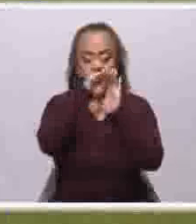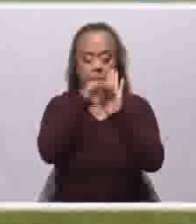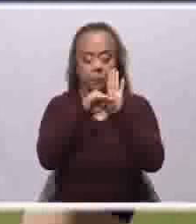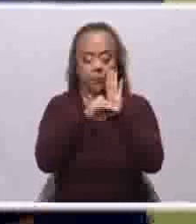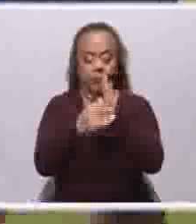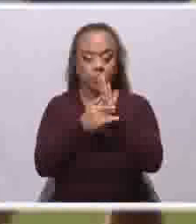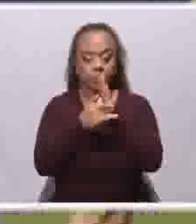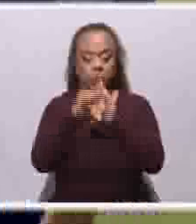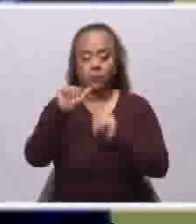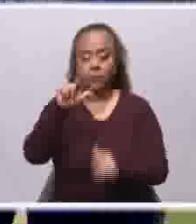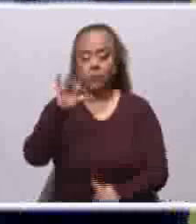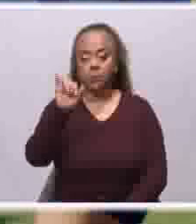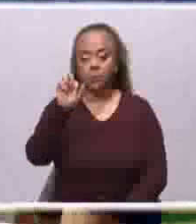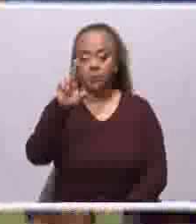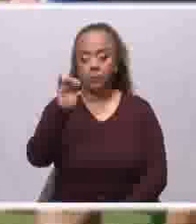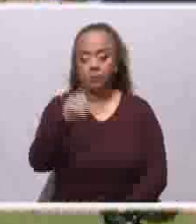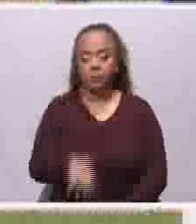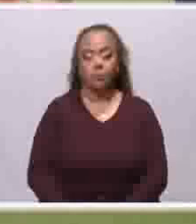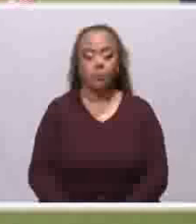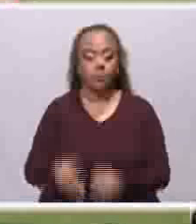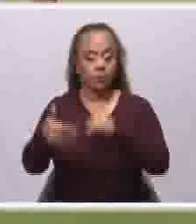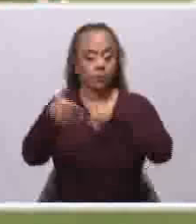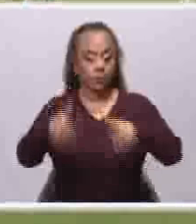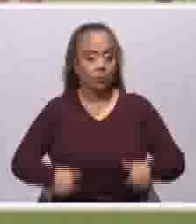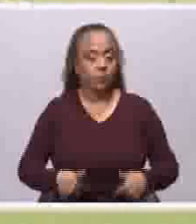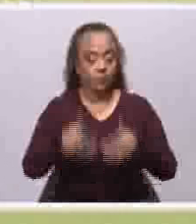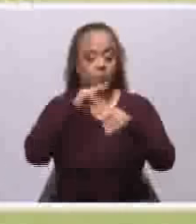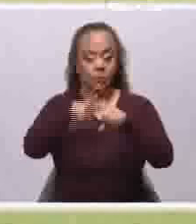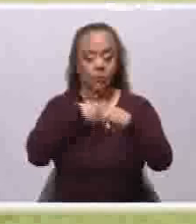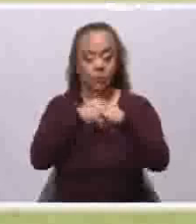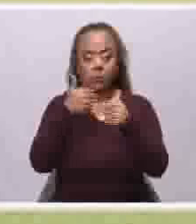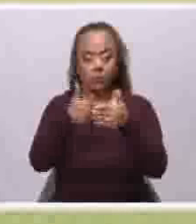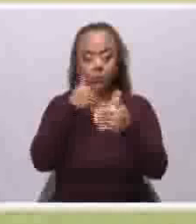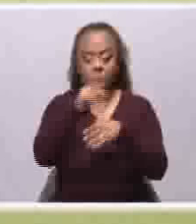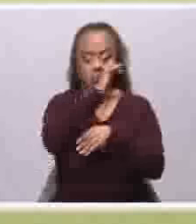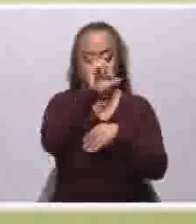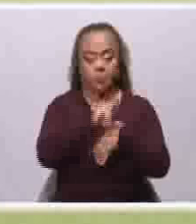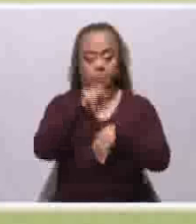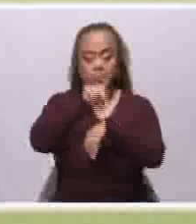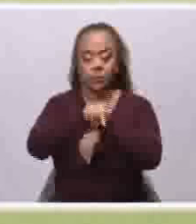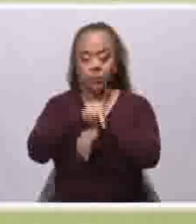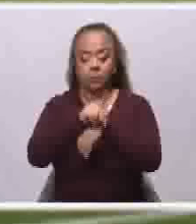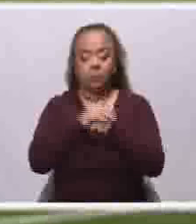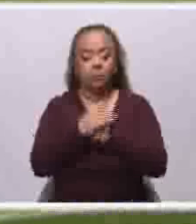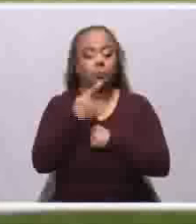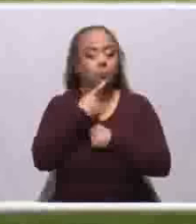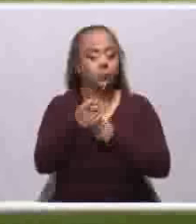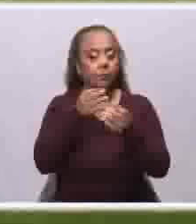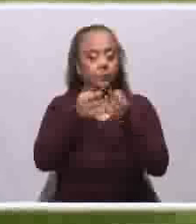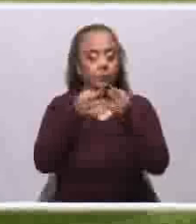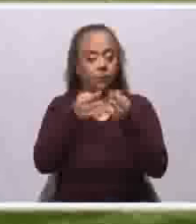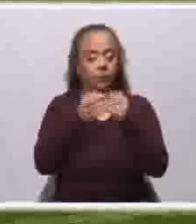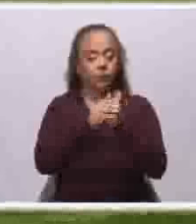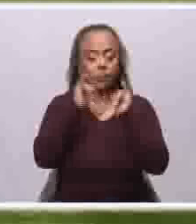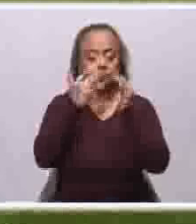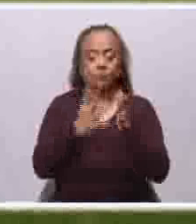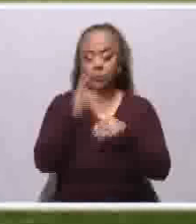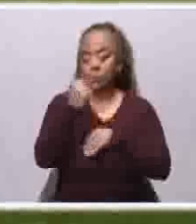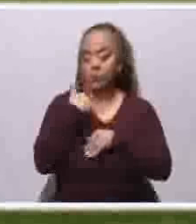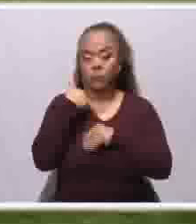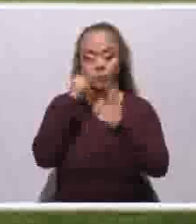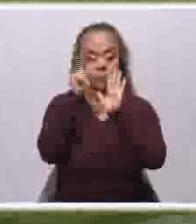Alfaro El estratega Nacional en la previa del Costa Rica Paraguay dio los motivos por los que el jugador no había sumado